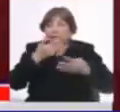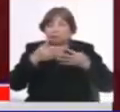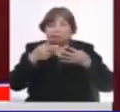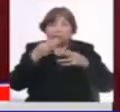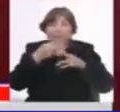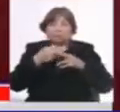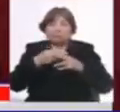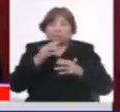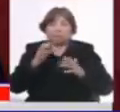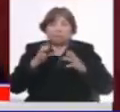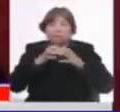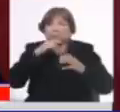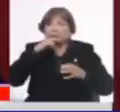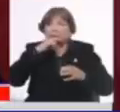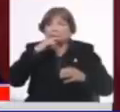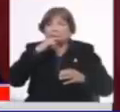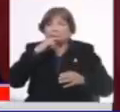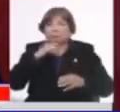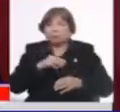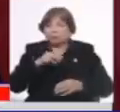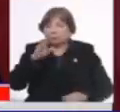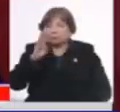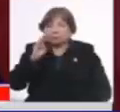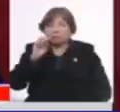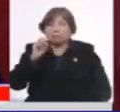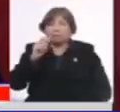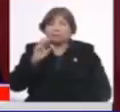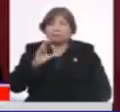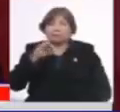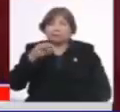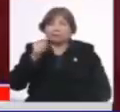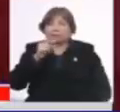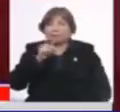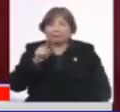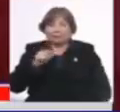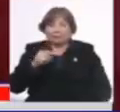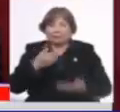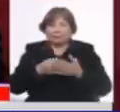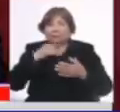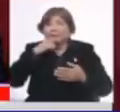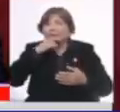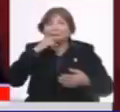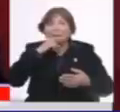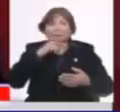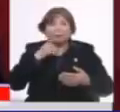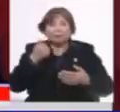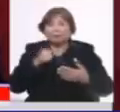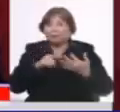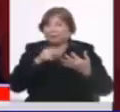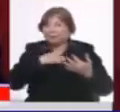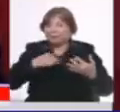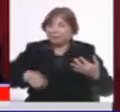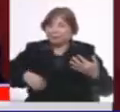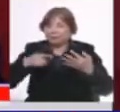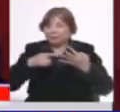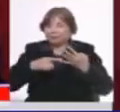incluso una congresista, Betsy Chávez. Otro nombre, aquí el del ministro.